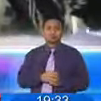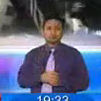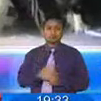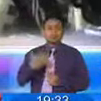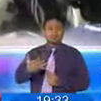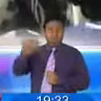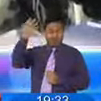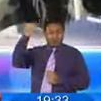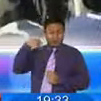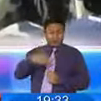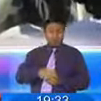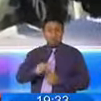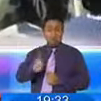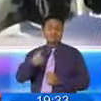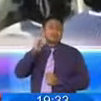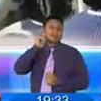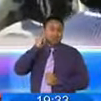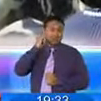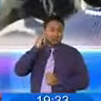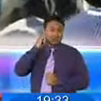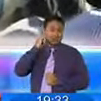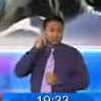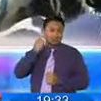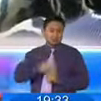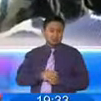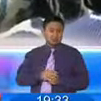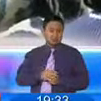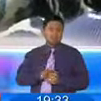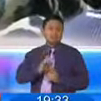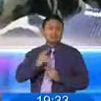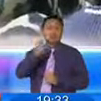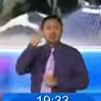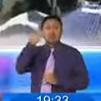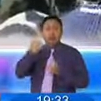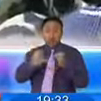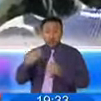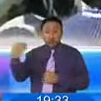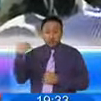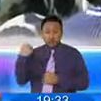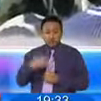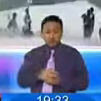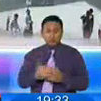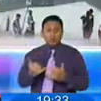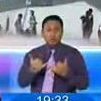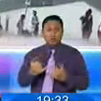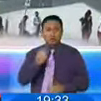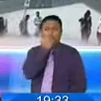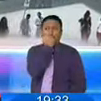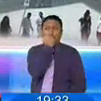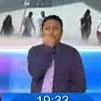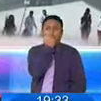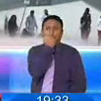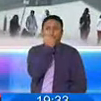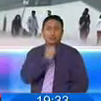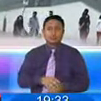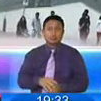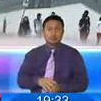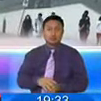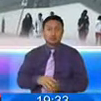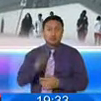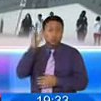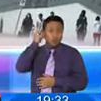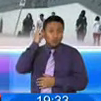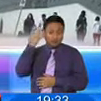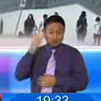vez tiene otra niñita. Al último mes me avisó, pero ahora no me dijo nada, nada. Médicamente ya fue dada de alta. Al